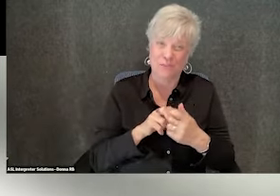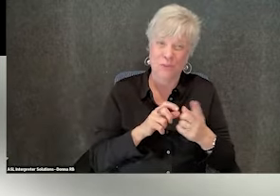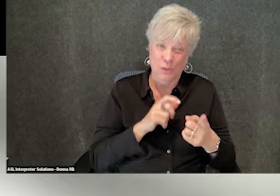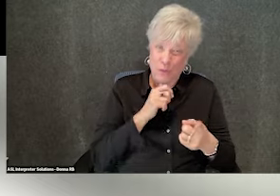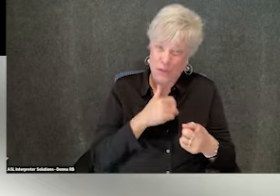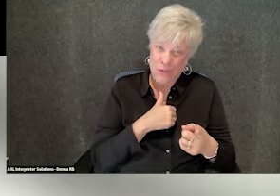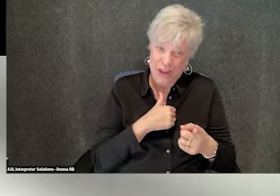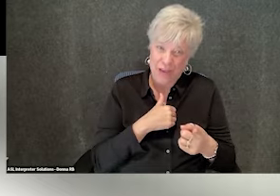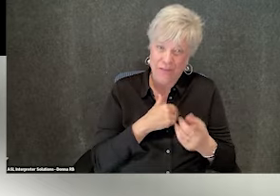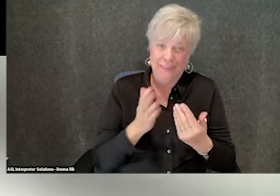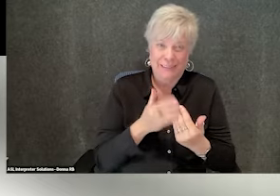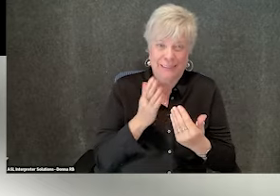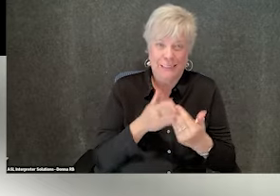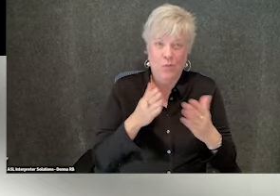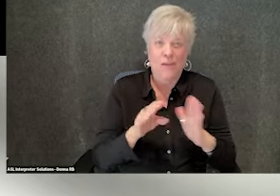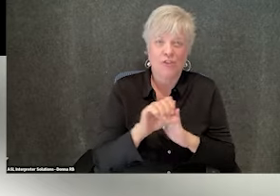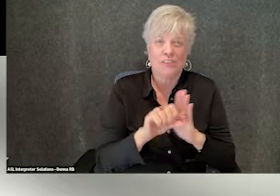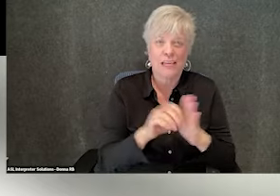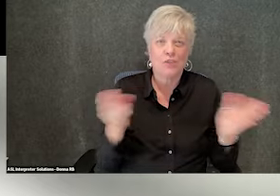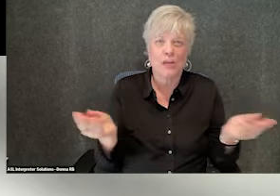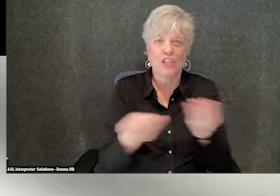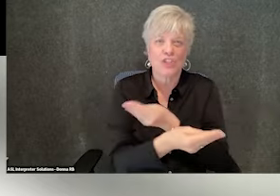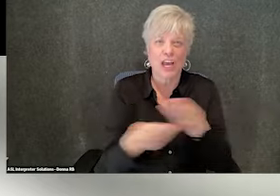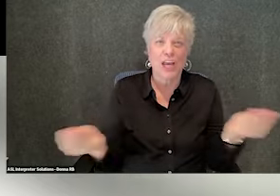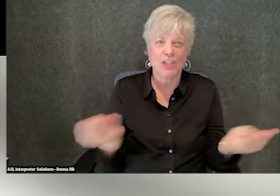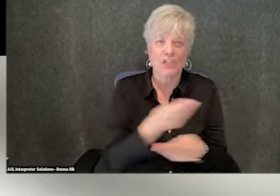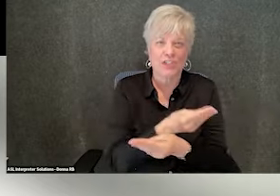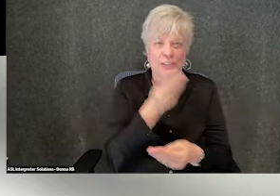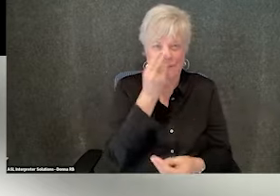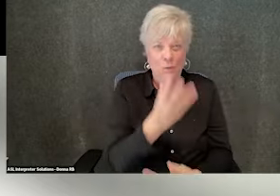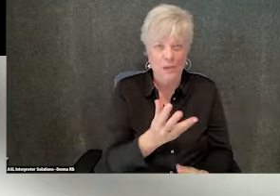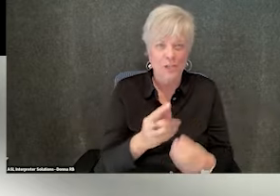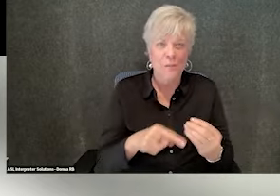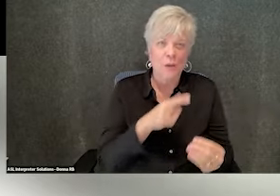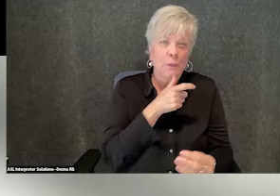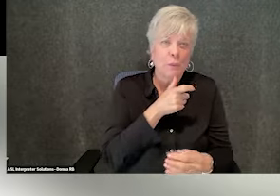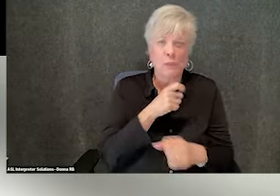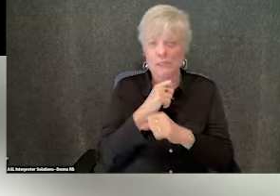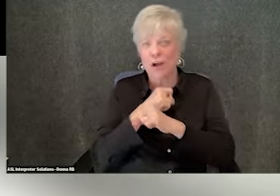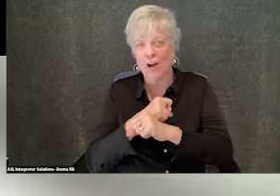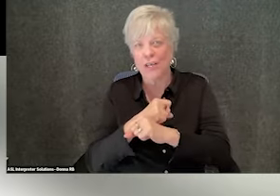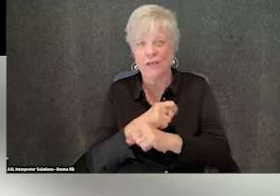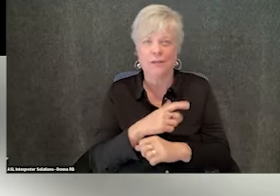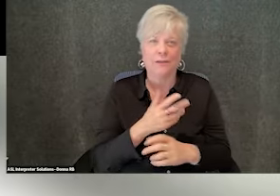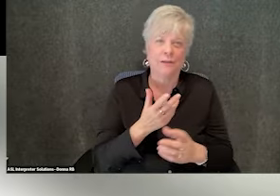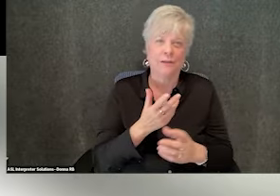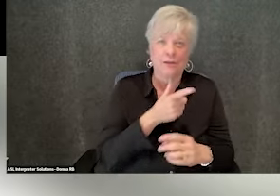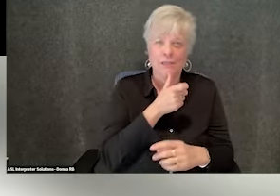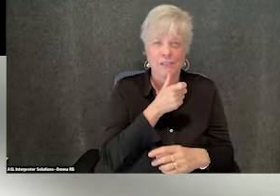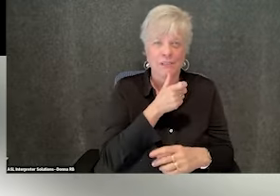la diferencia entre un estado y otro. Es problemático que no tenemos la habilidad